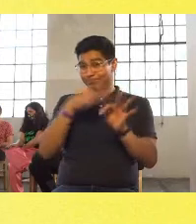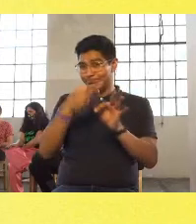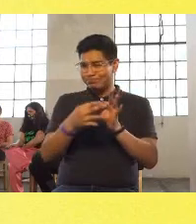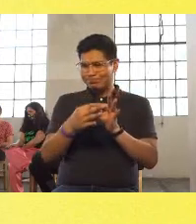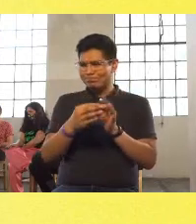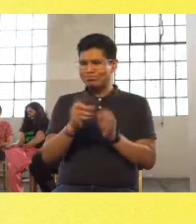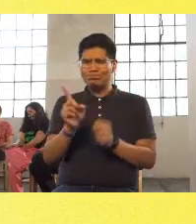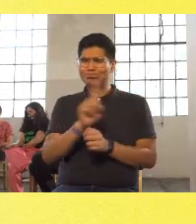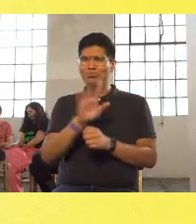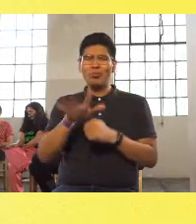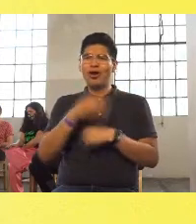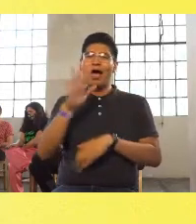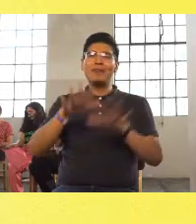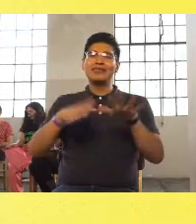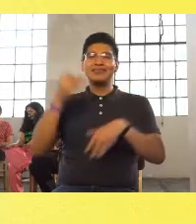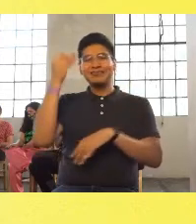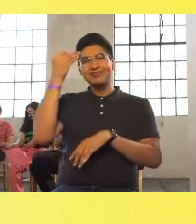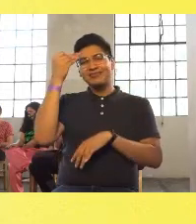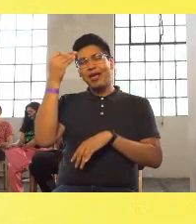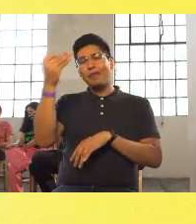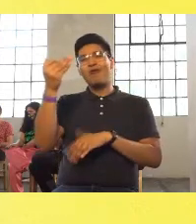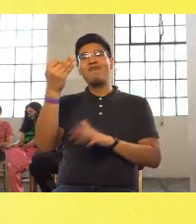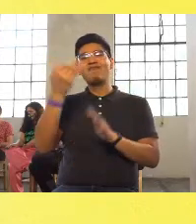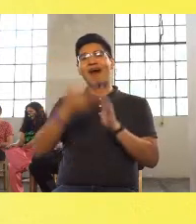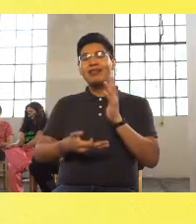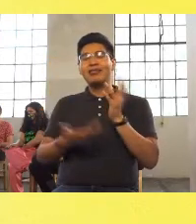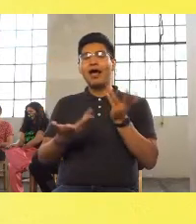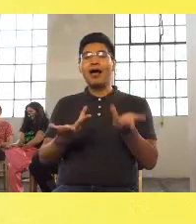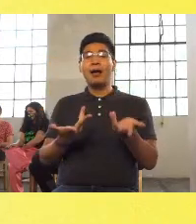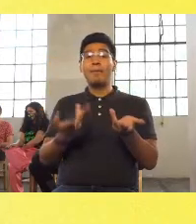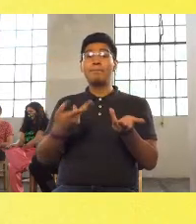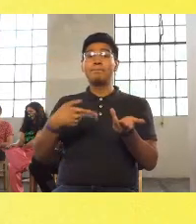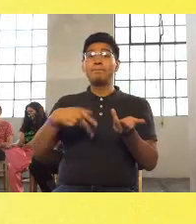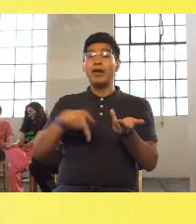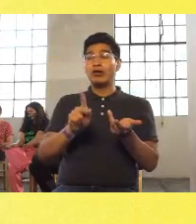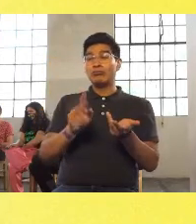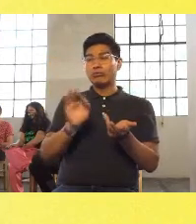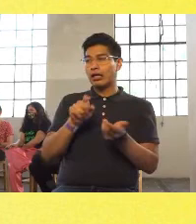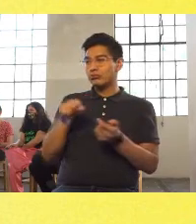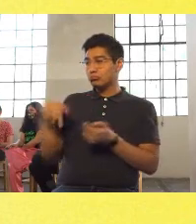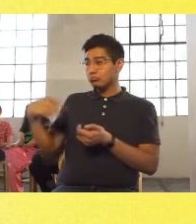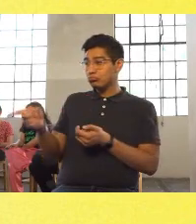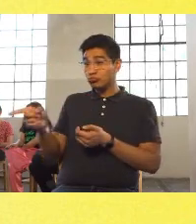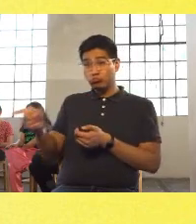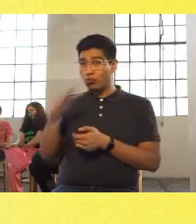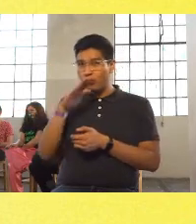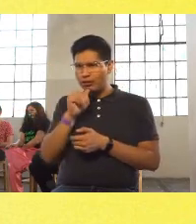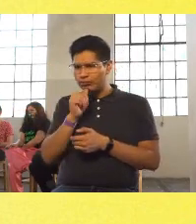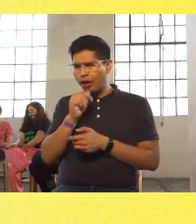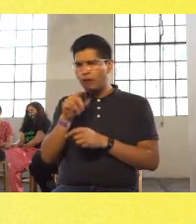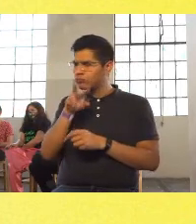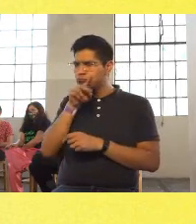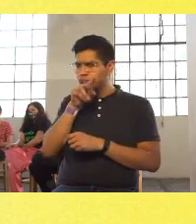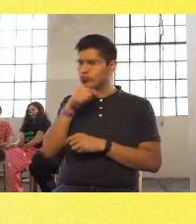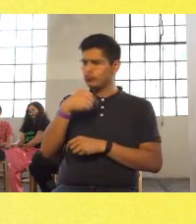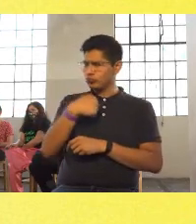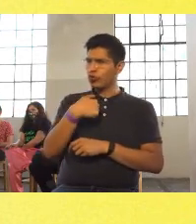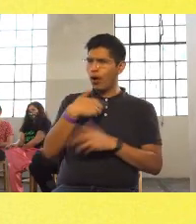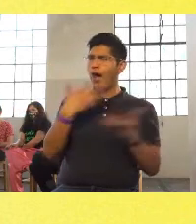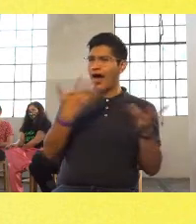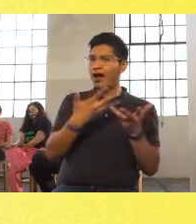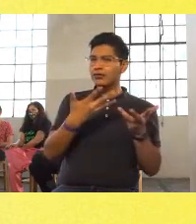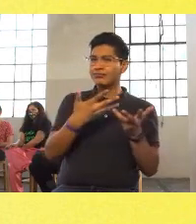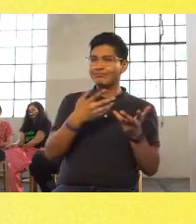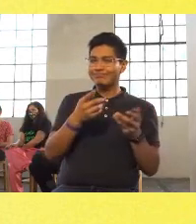sí hemos aprendido es abacopear. Es como tú no puedes, no hay pedo, o sea, yo voy. Tú no puedes, no te preocupes, yo voy,